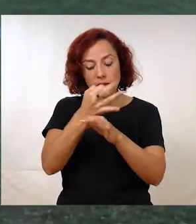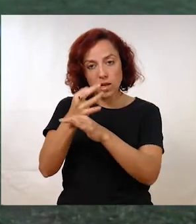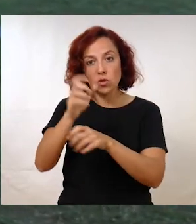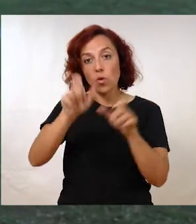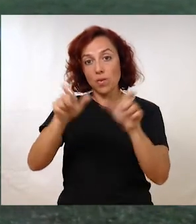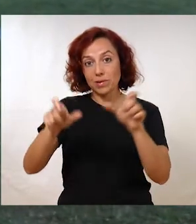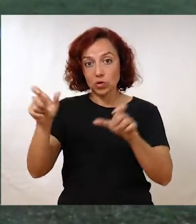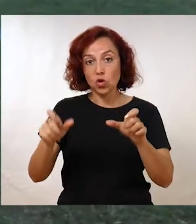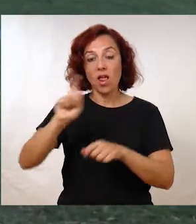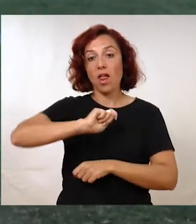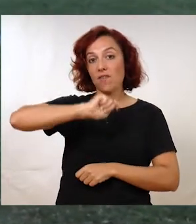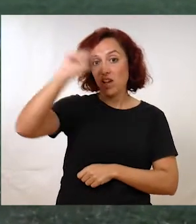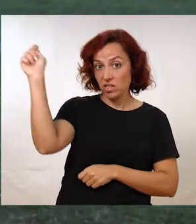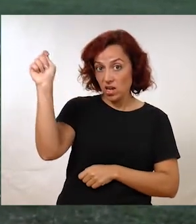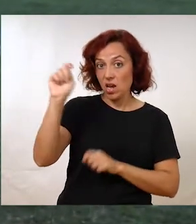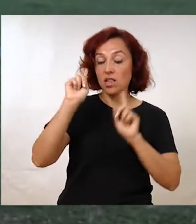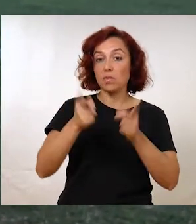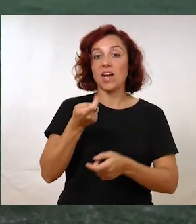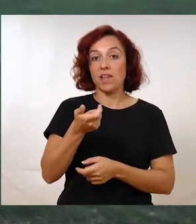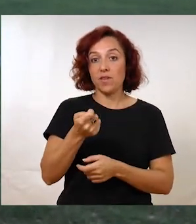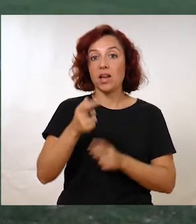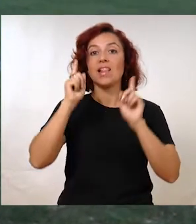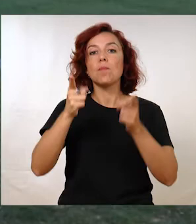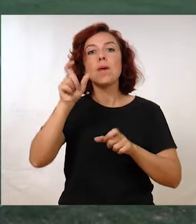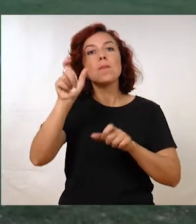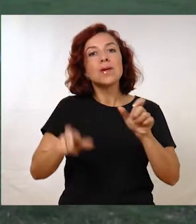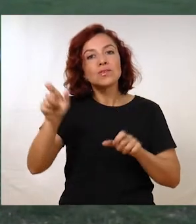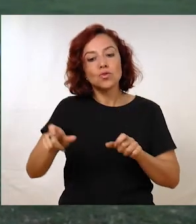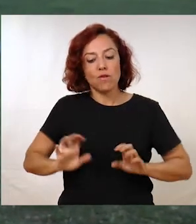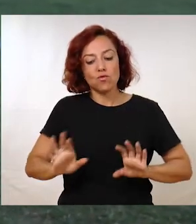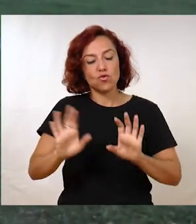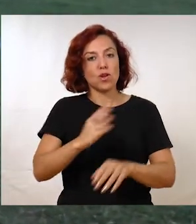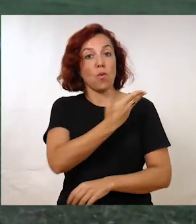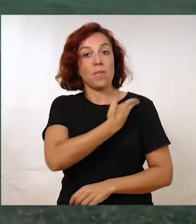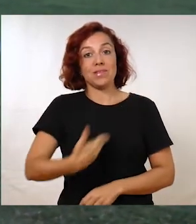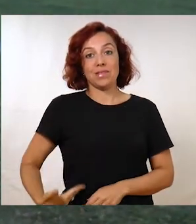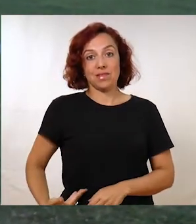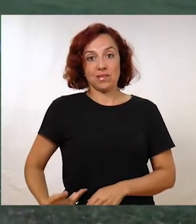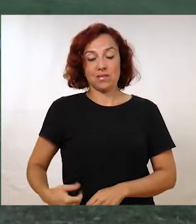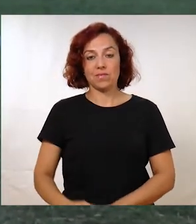capacitando a personal de las jefaturas de La Valleja y Rivera y funcionarios de Presidencia de la República.